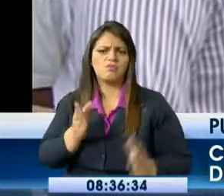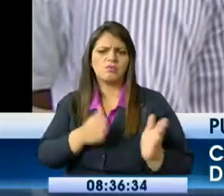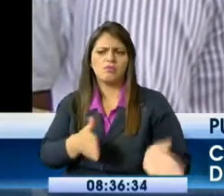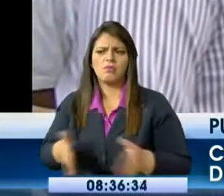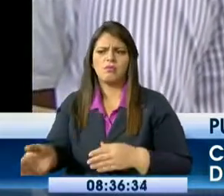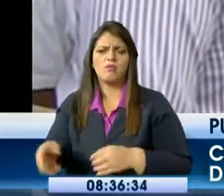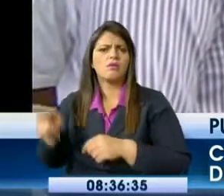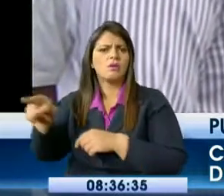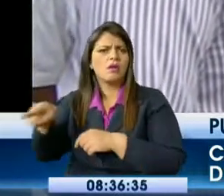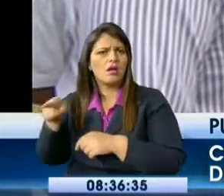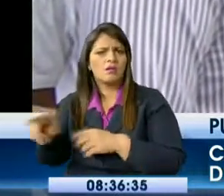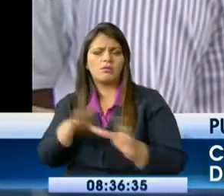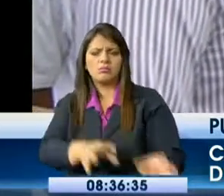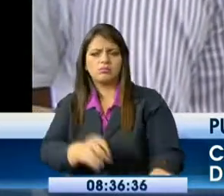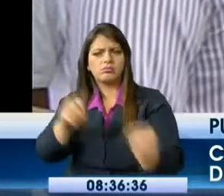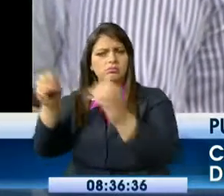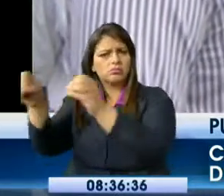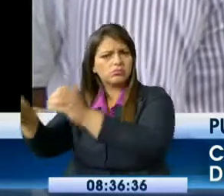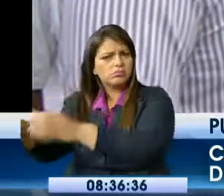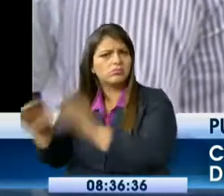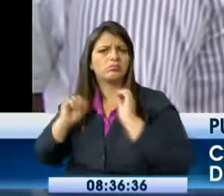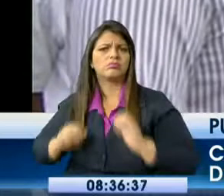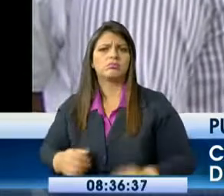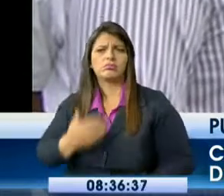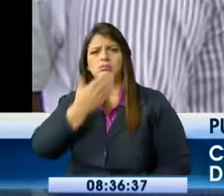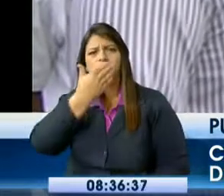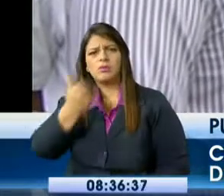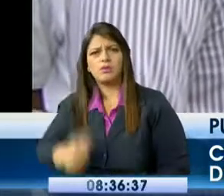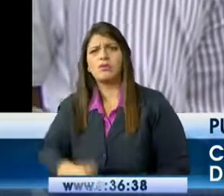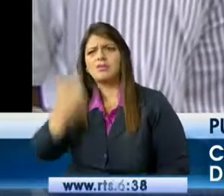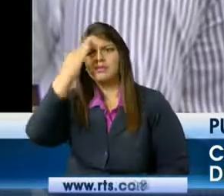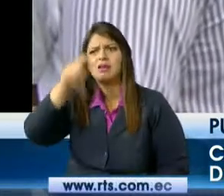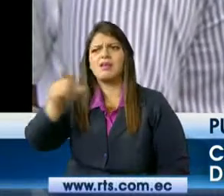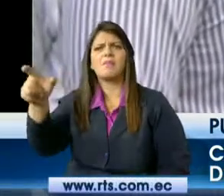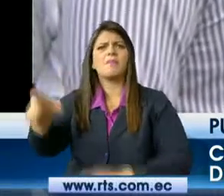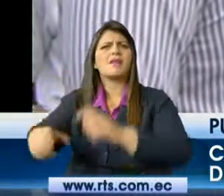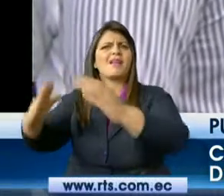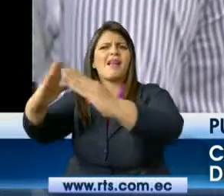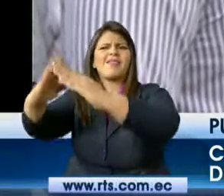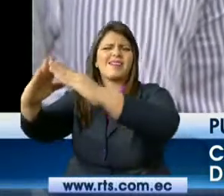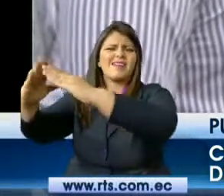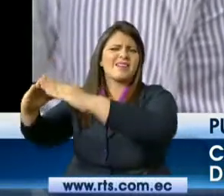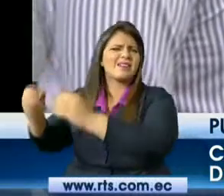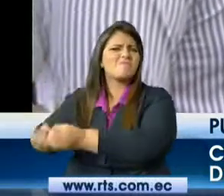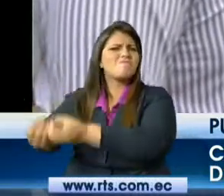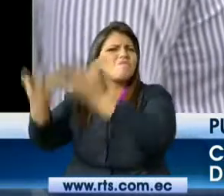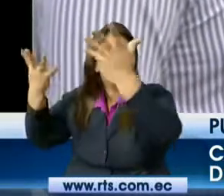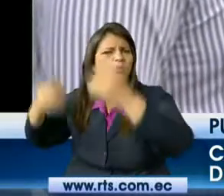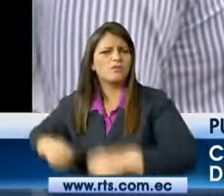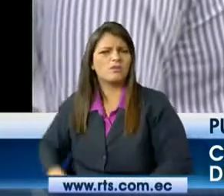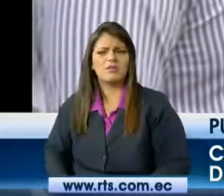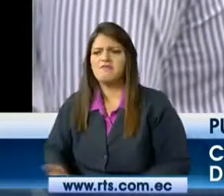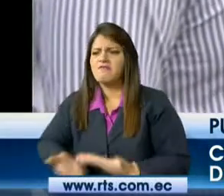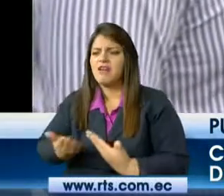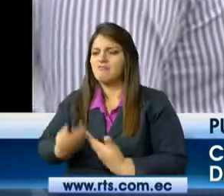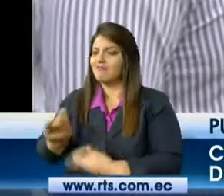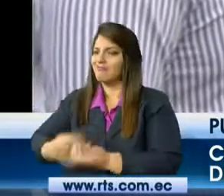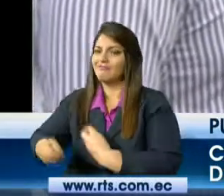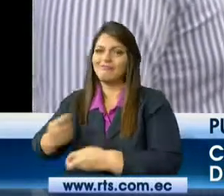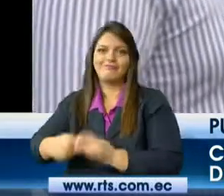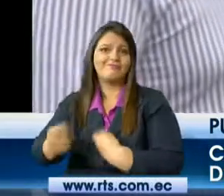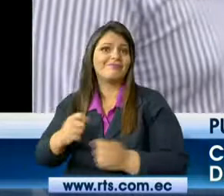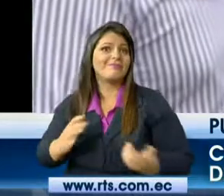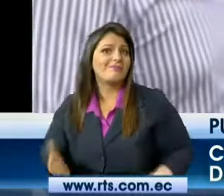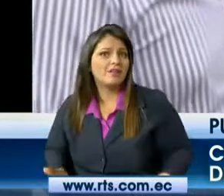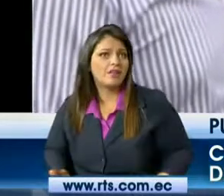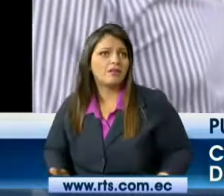de que los mercados se desarrollen del lado allá, porque hay población por allá que, como esto, las señoras que están de estas asociaciones, no son todos de acá de Durán, no